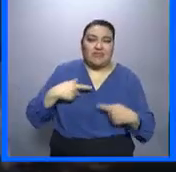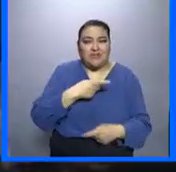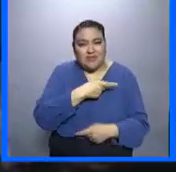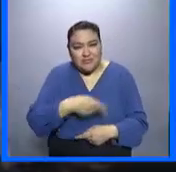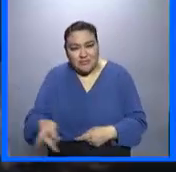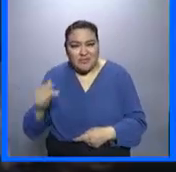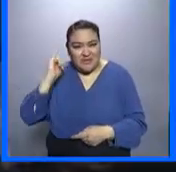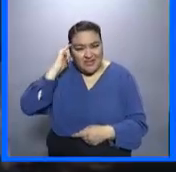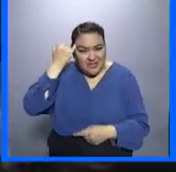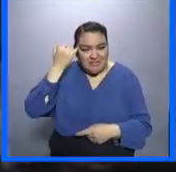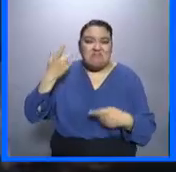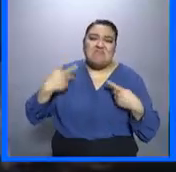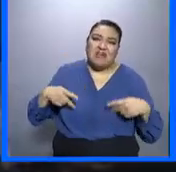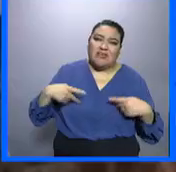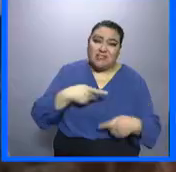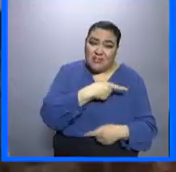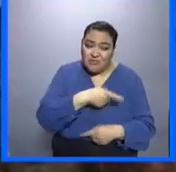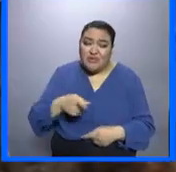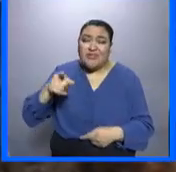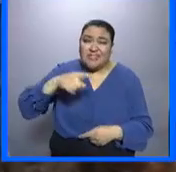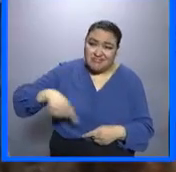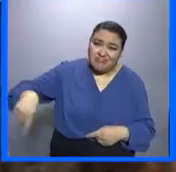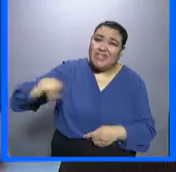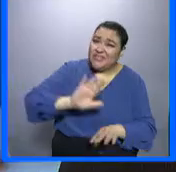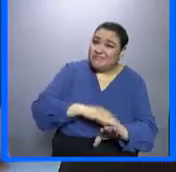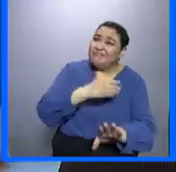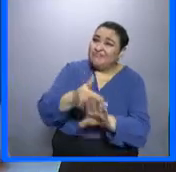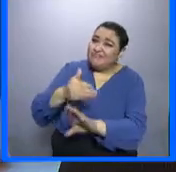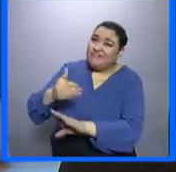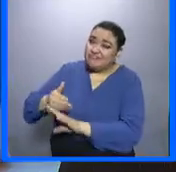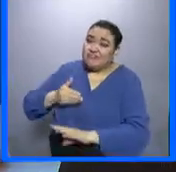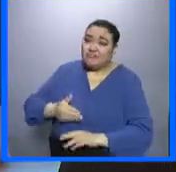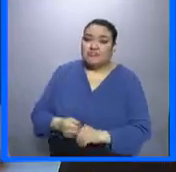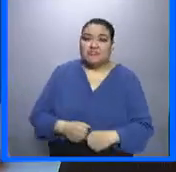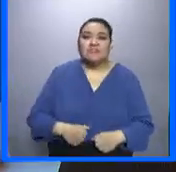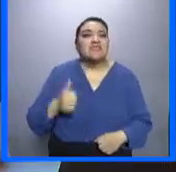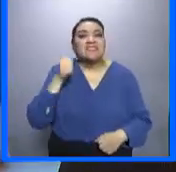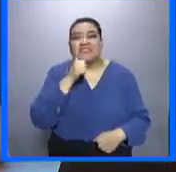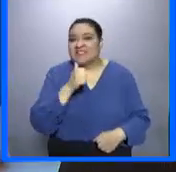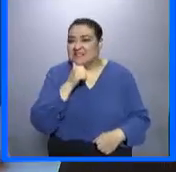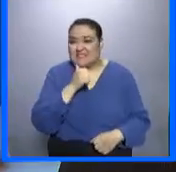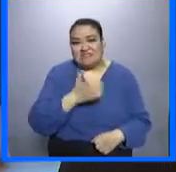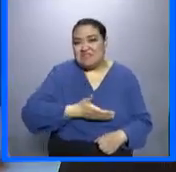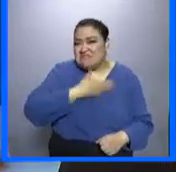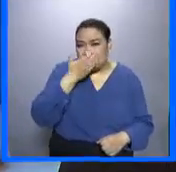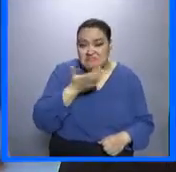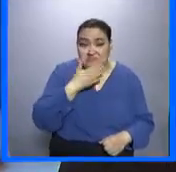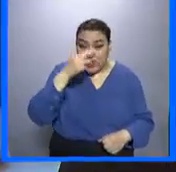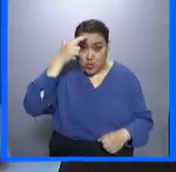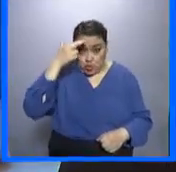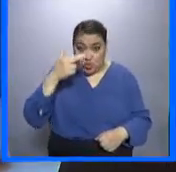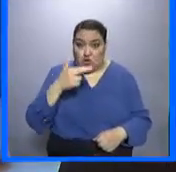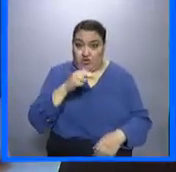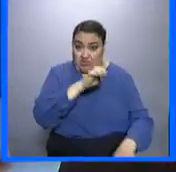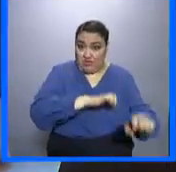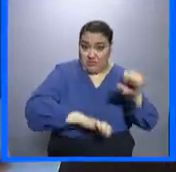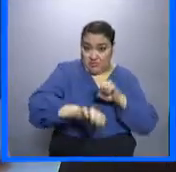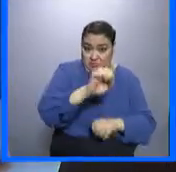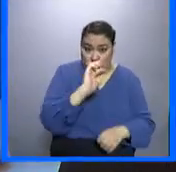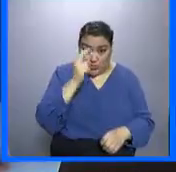y la gente de menos recursos económicos. Es uno de los emblemáticos el caso